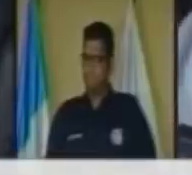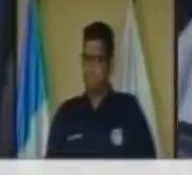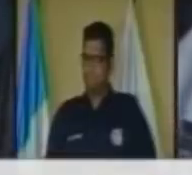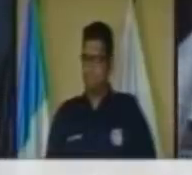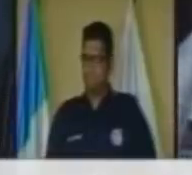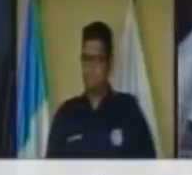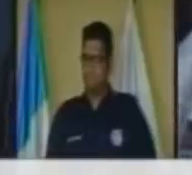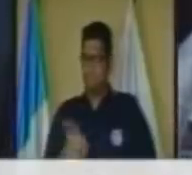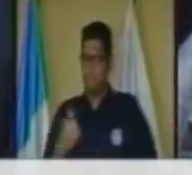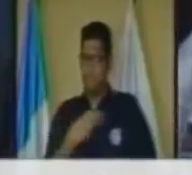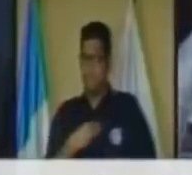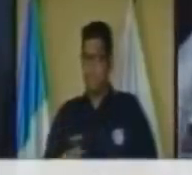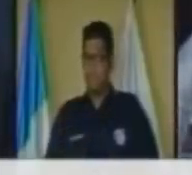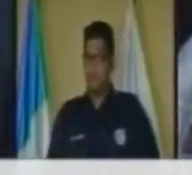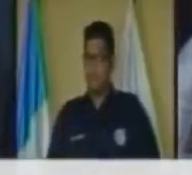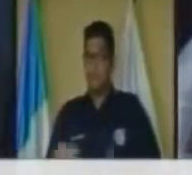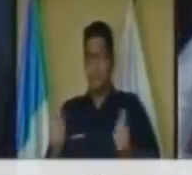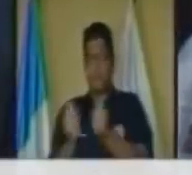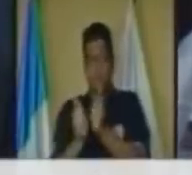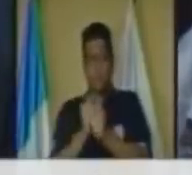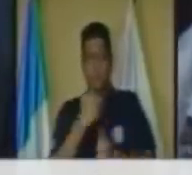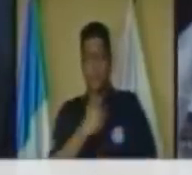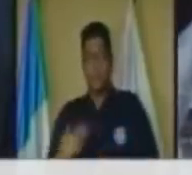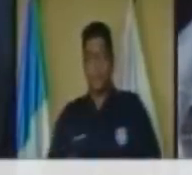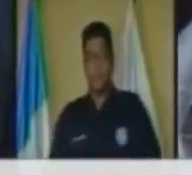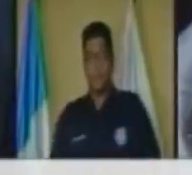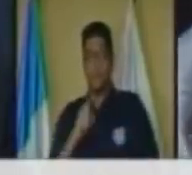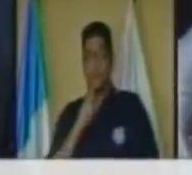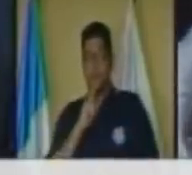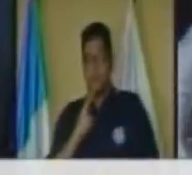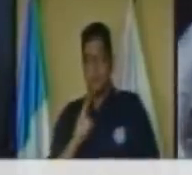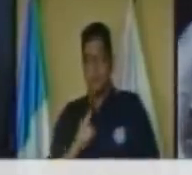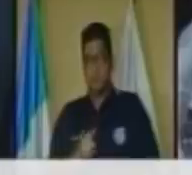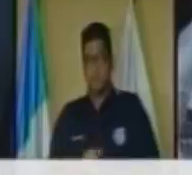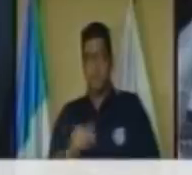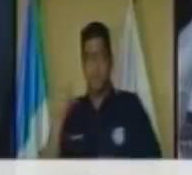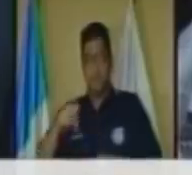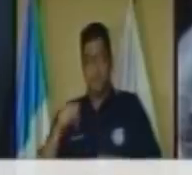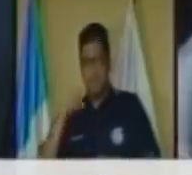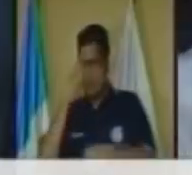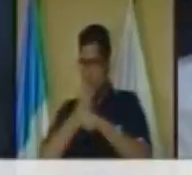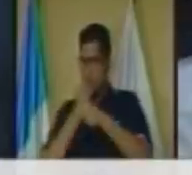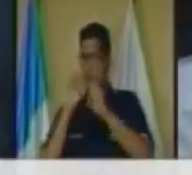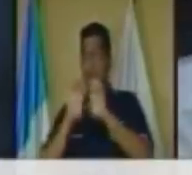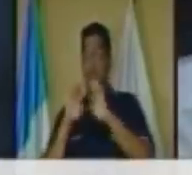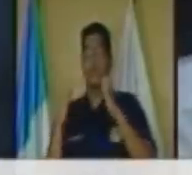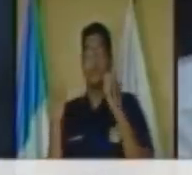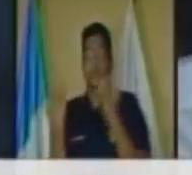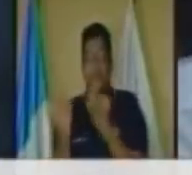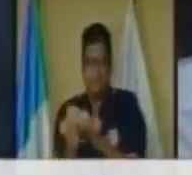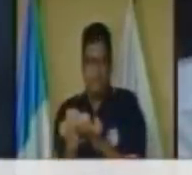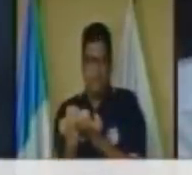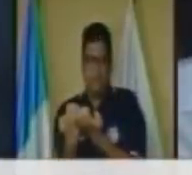como el señor ministro y el señor presidente lo vienen mencionando desde ayer, es el trabajo de todos. Y aquí, más que las medidas represivas,